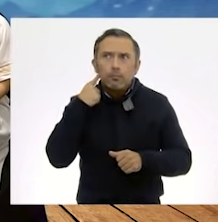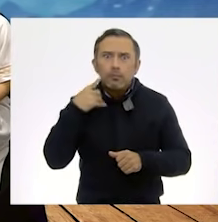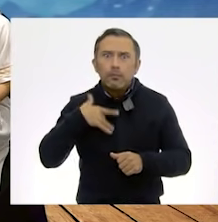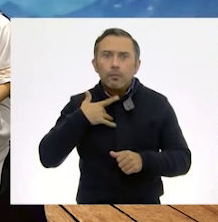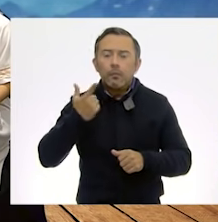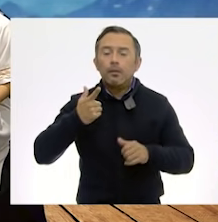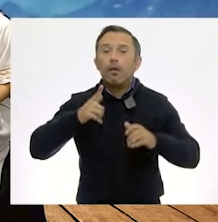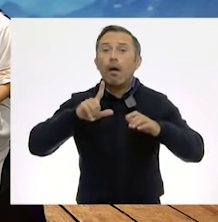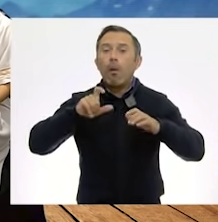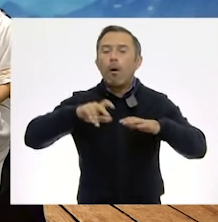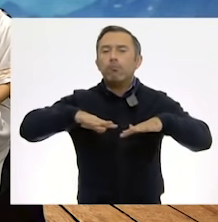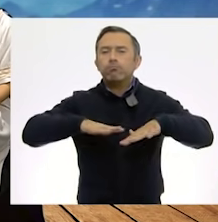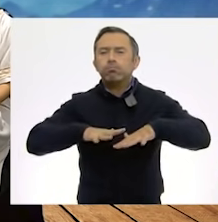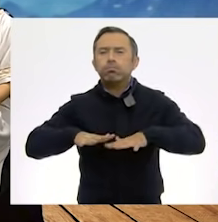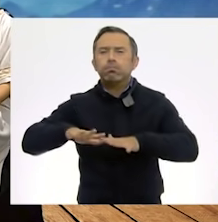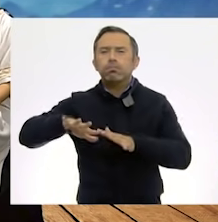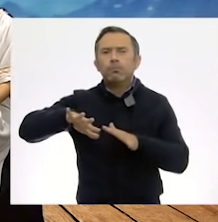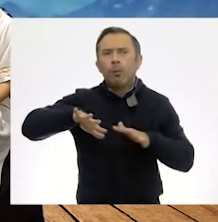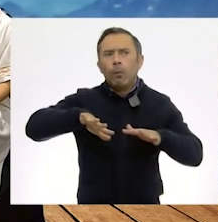Sí. Escucho